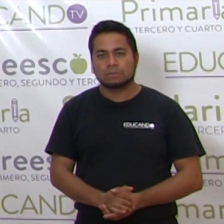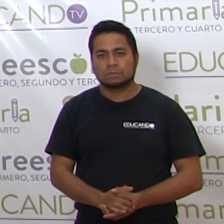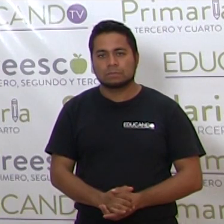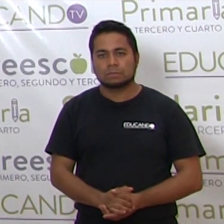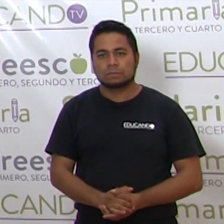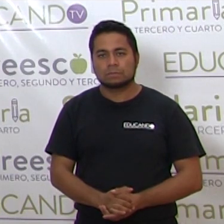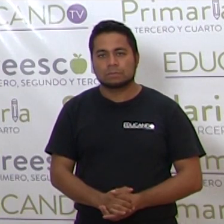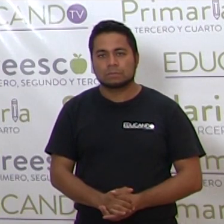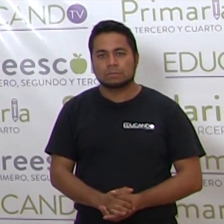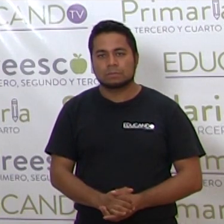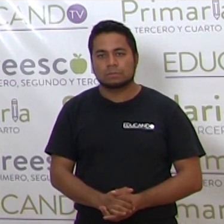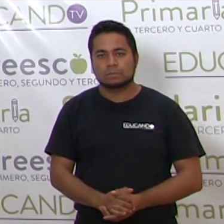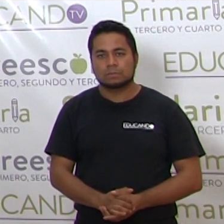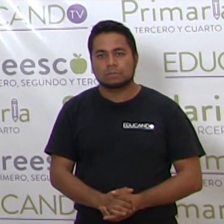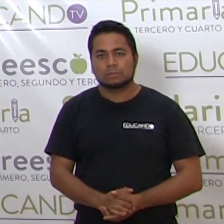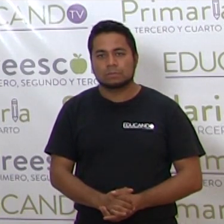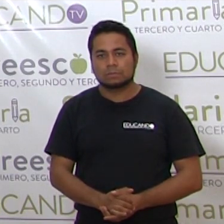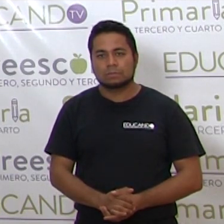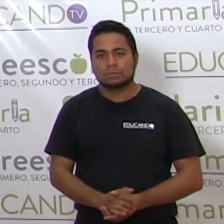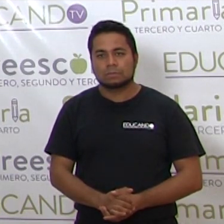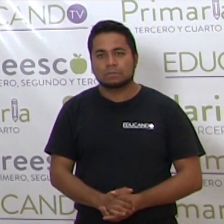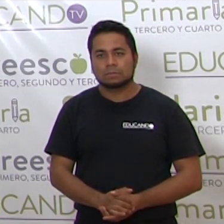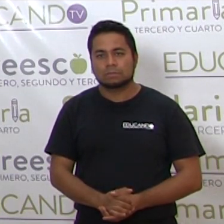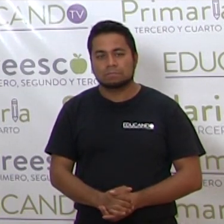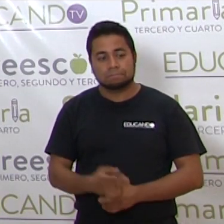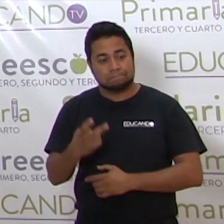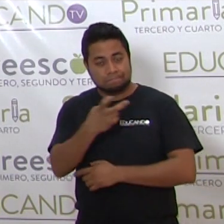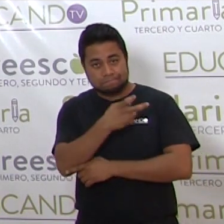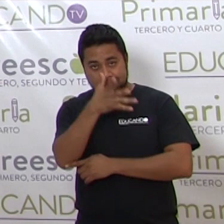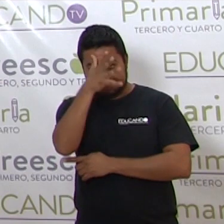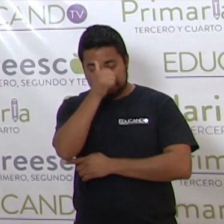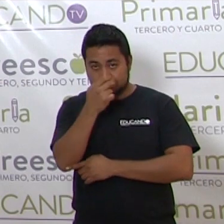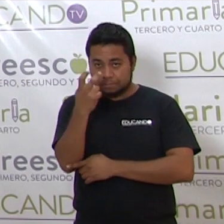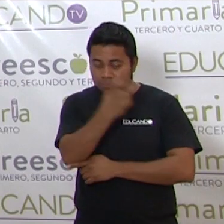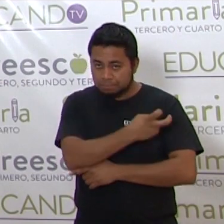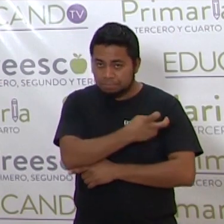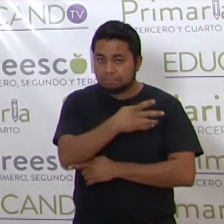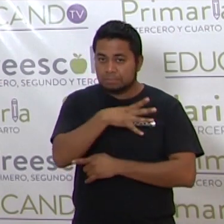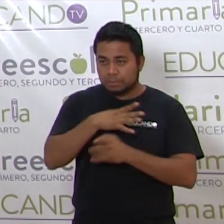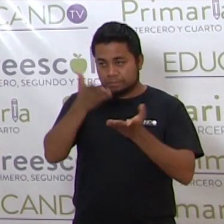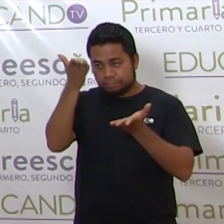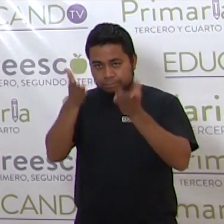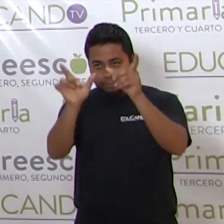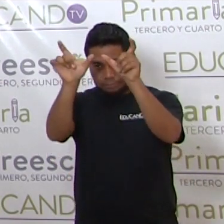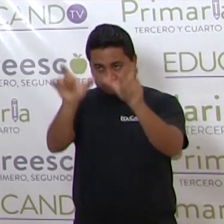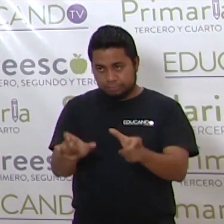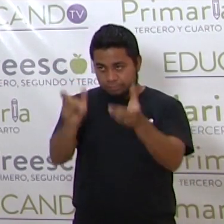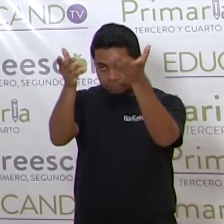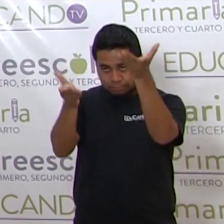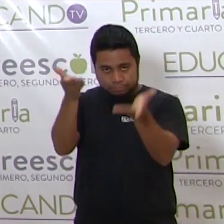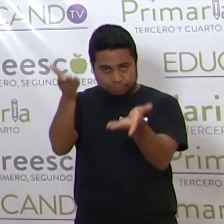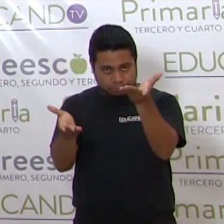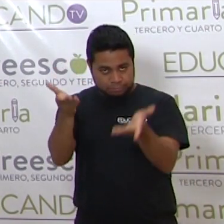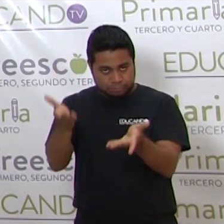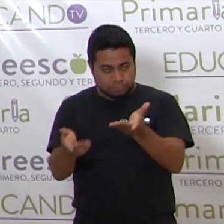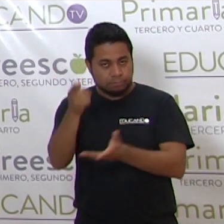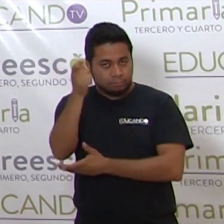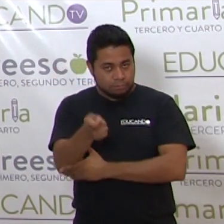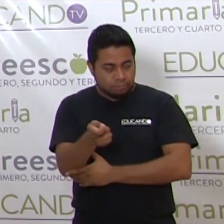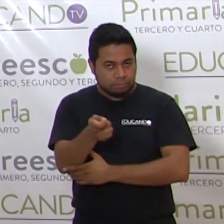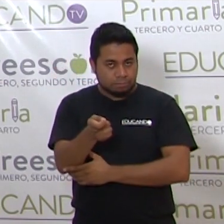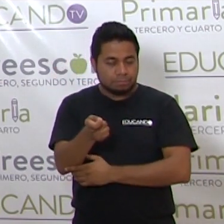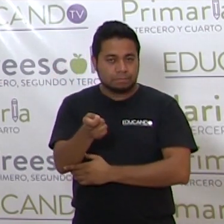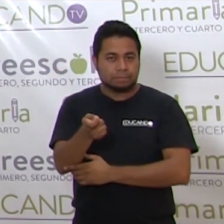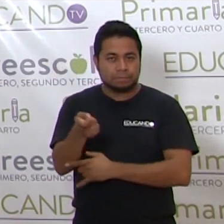aquí es acuérdense esto es una tabla comparativa en donde